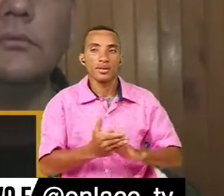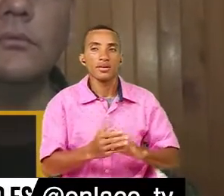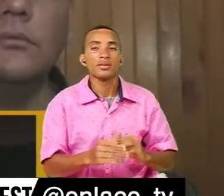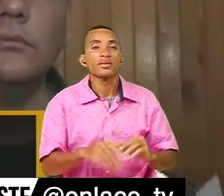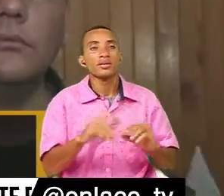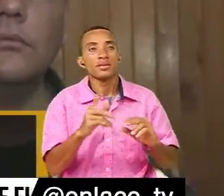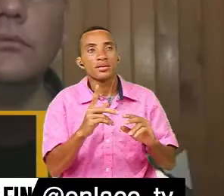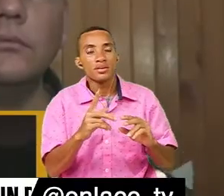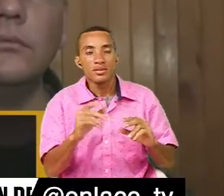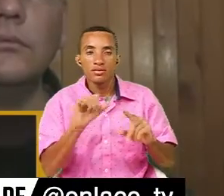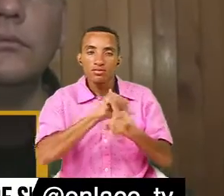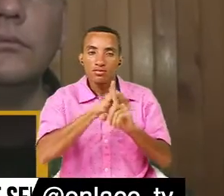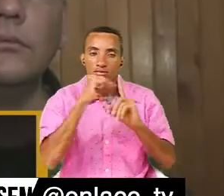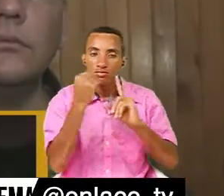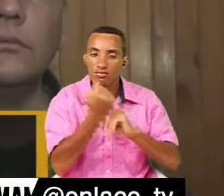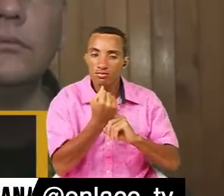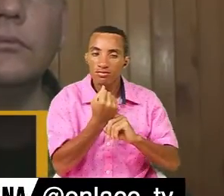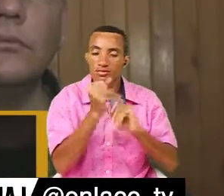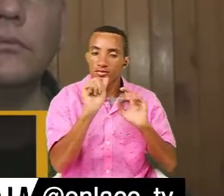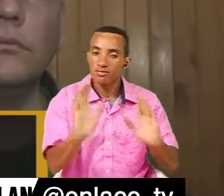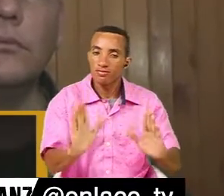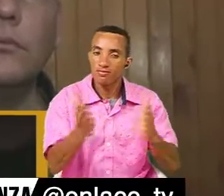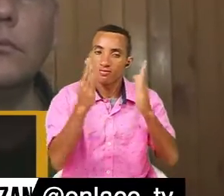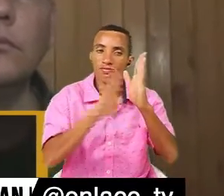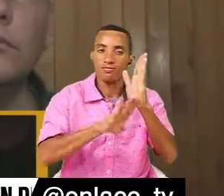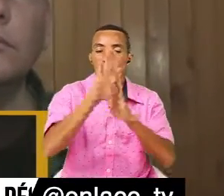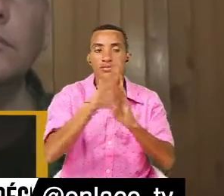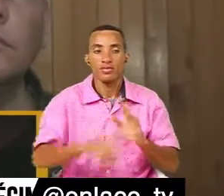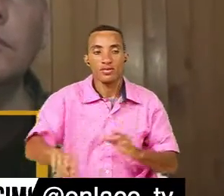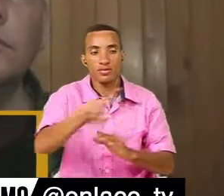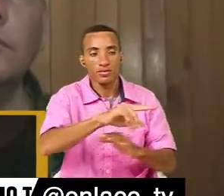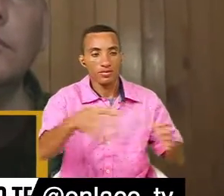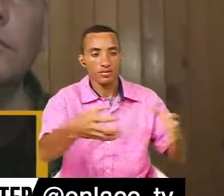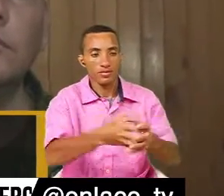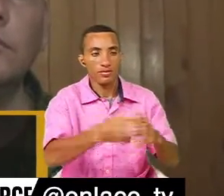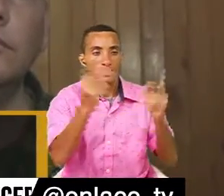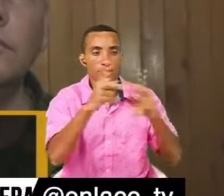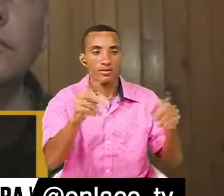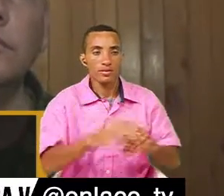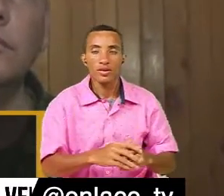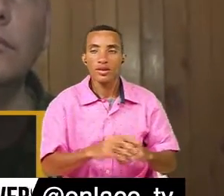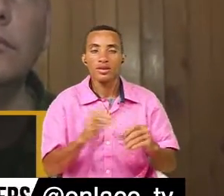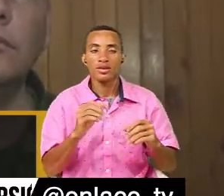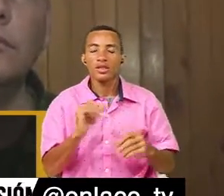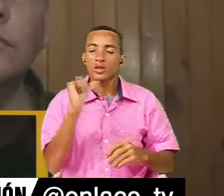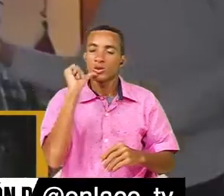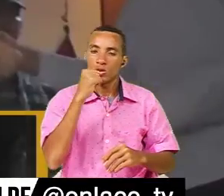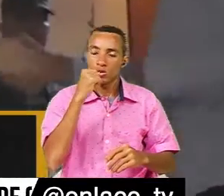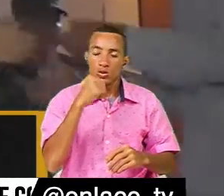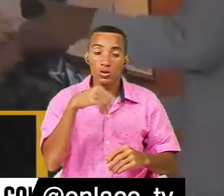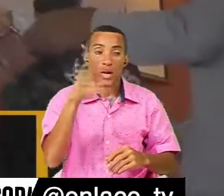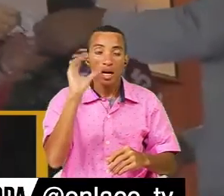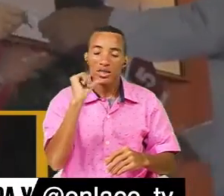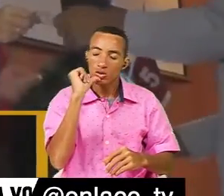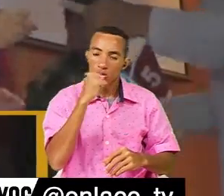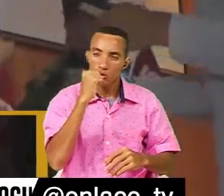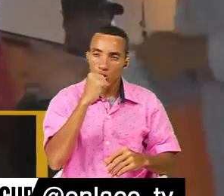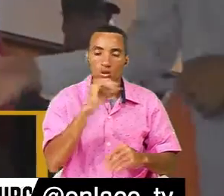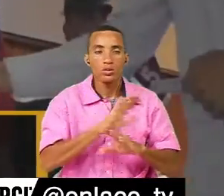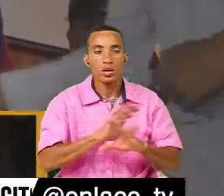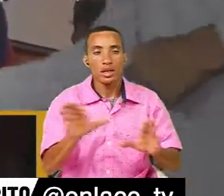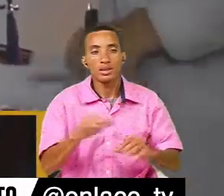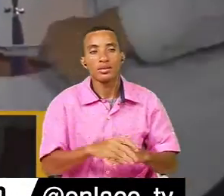del tejido social y sobre todo ayudar a este grupo de personas que han sido las más sufridas, las más desamparadas a lo largo